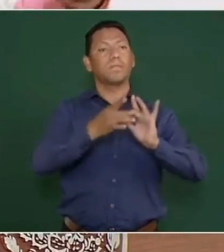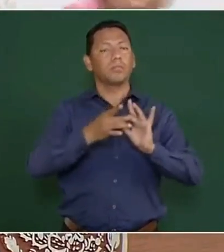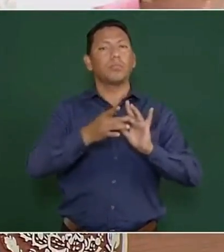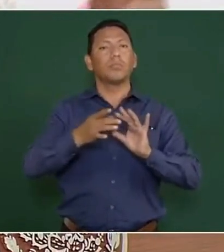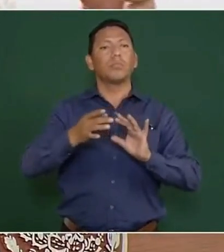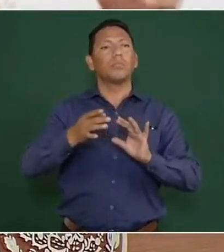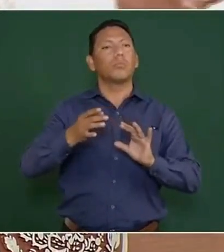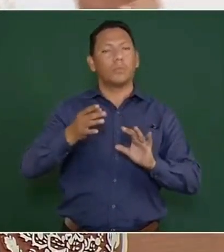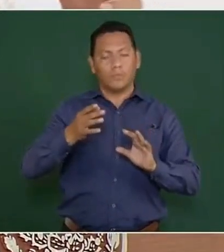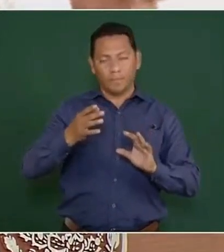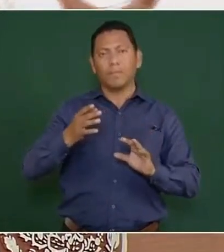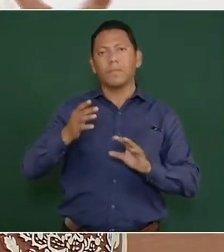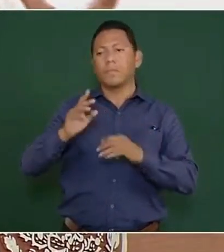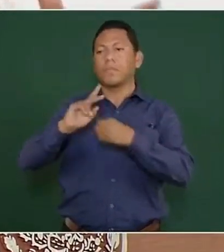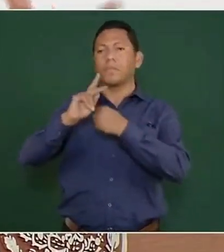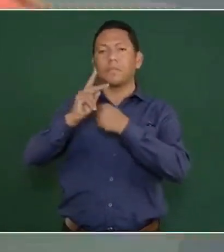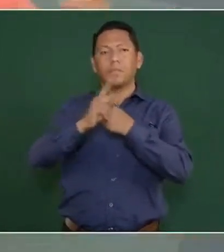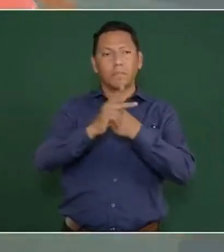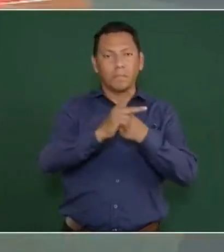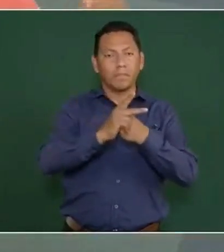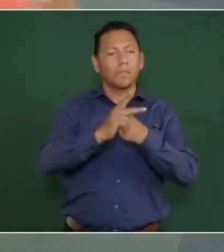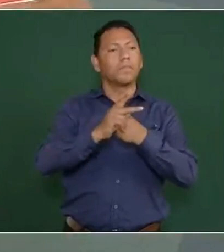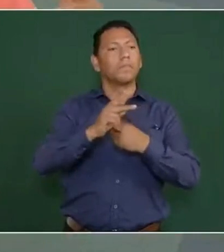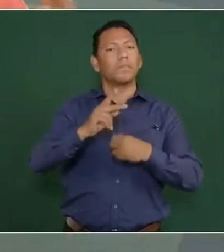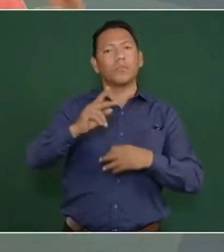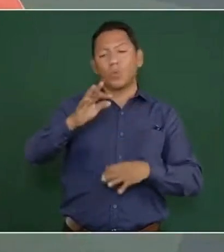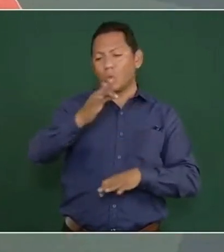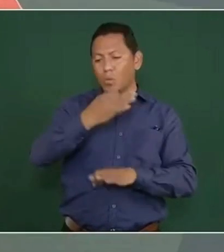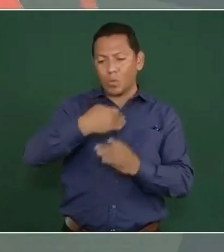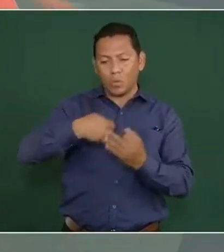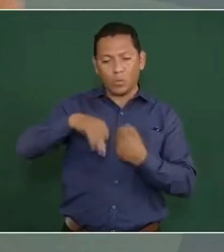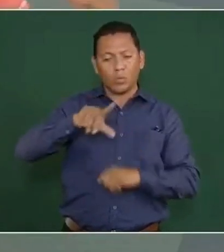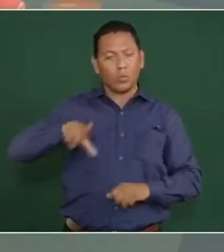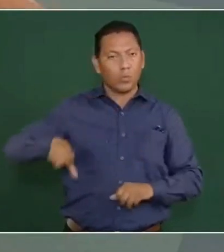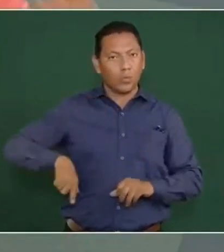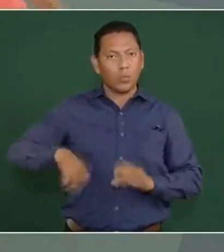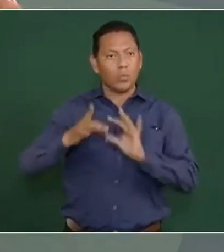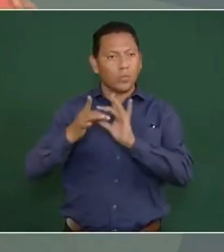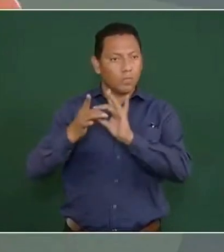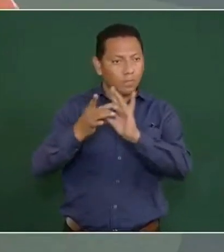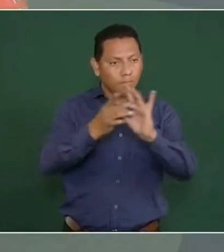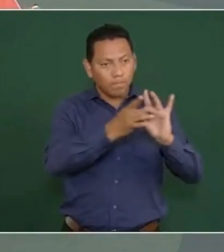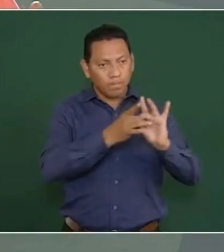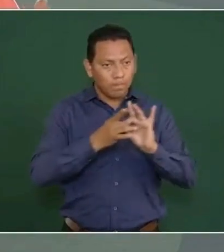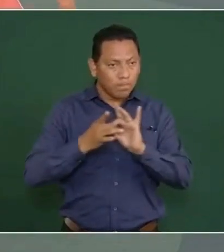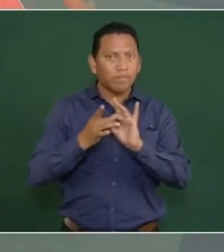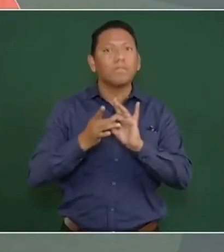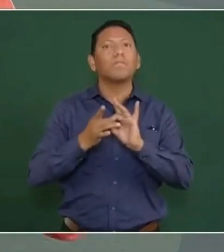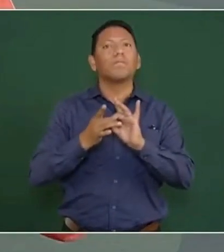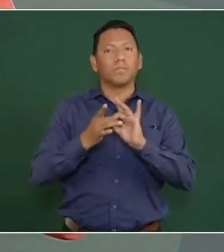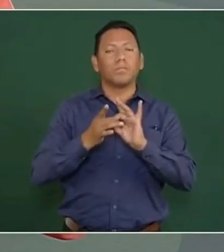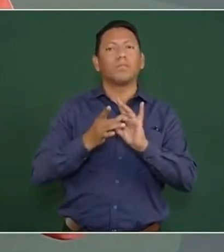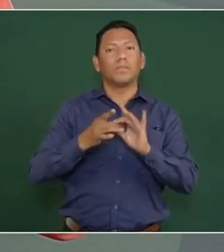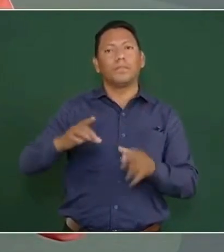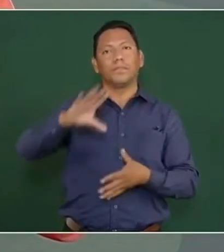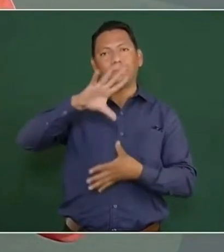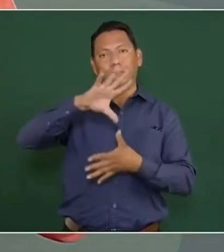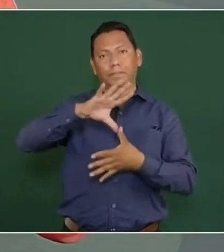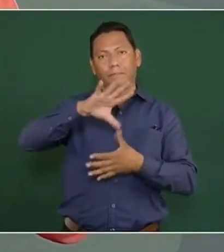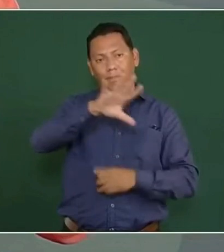todos los pueblos, todos los gobiernos, todos los países del continente